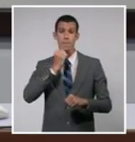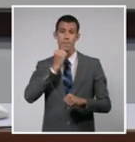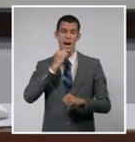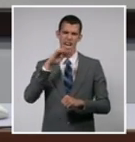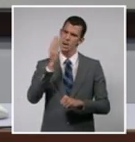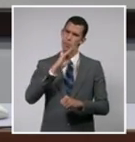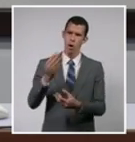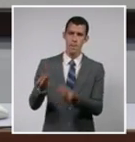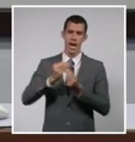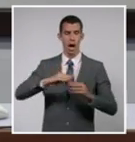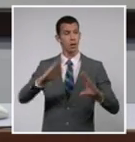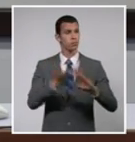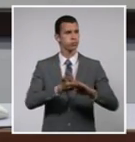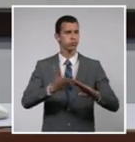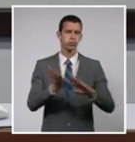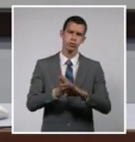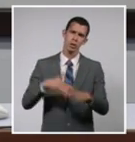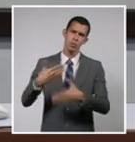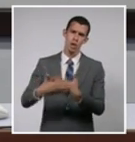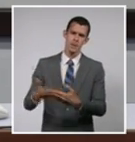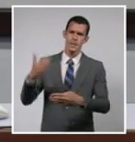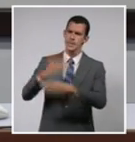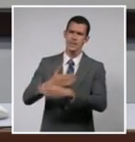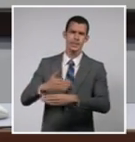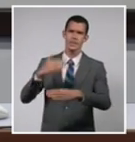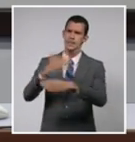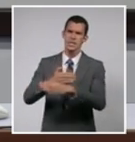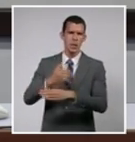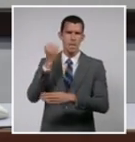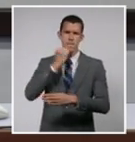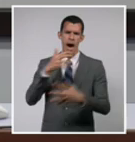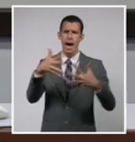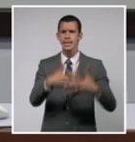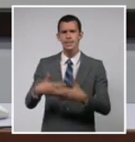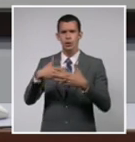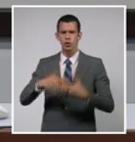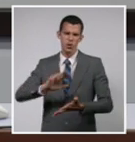había de nuevo expresiones de Pompeo con